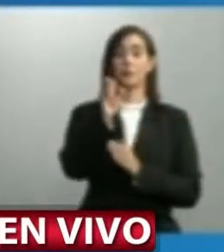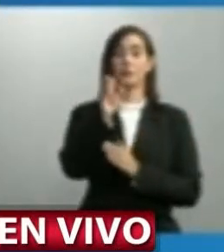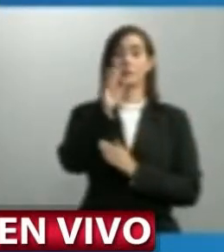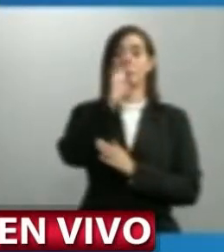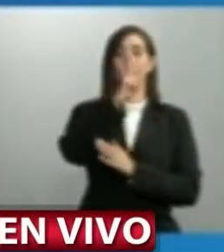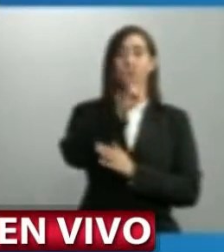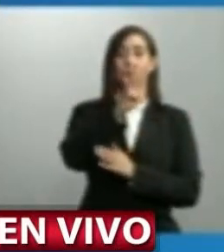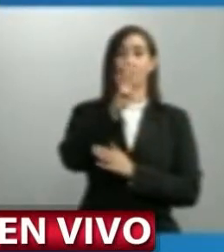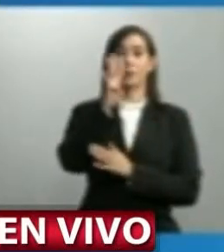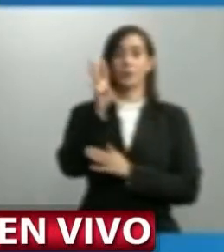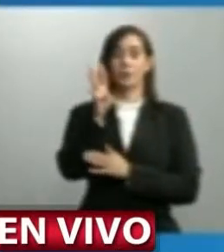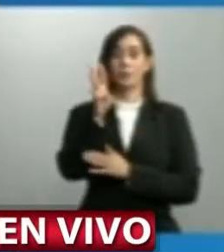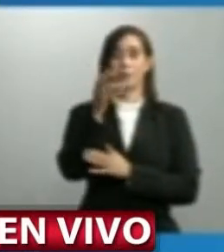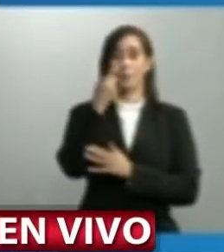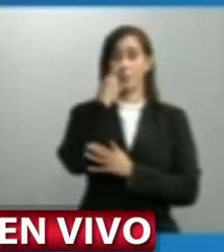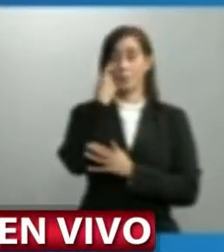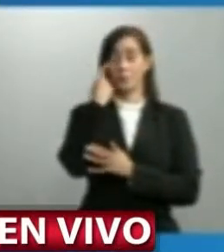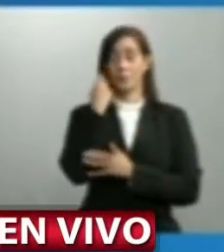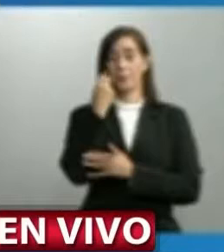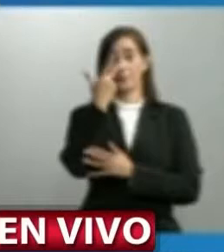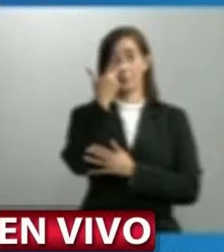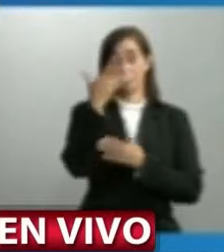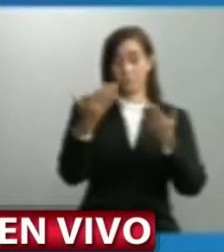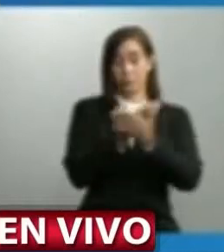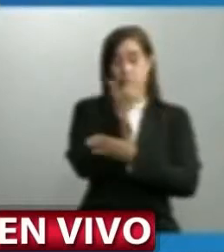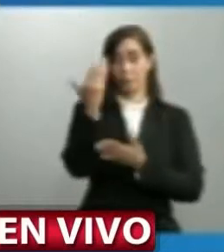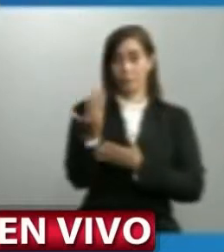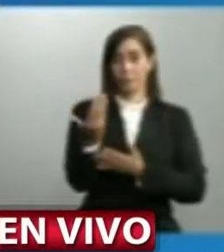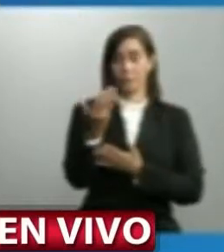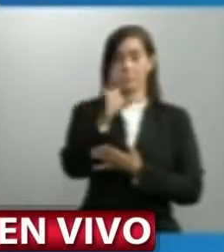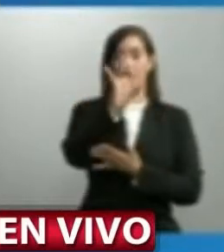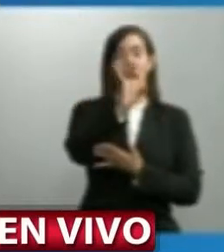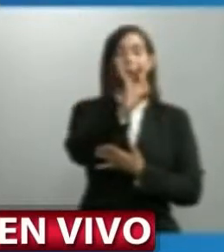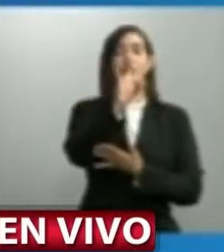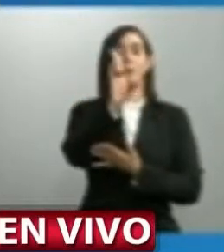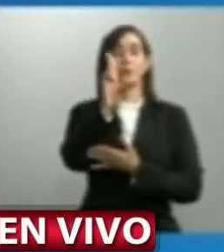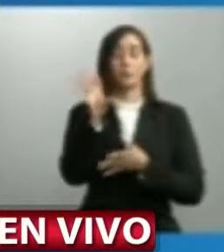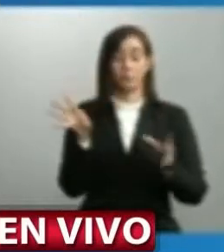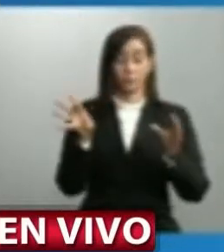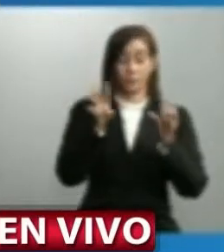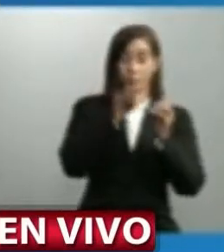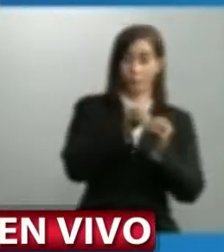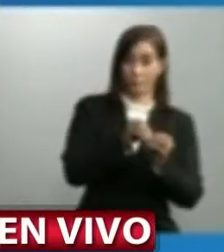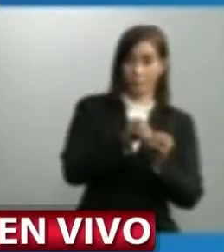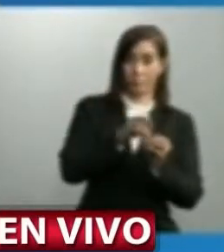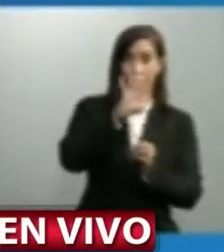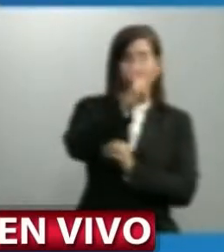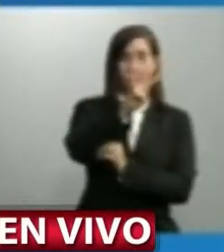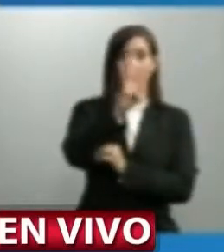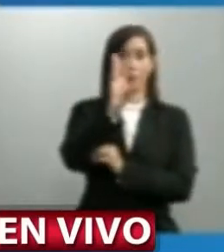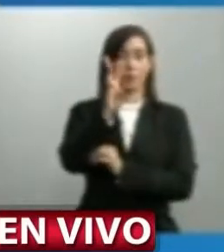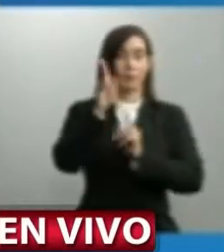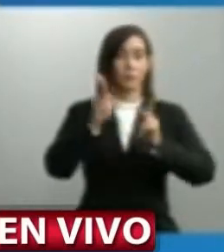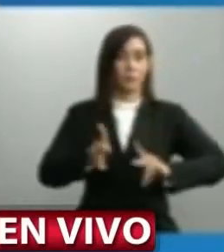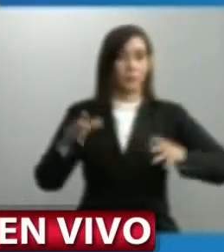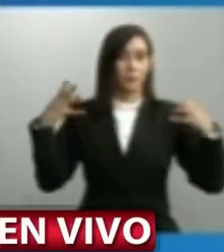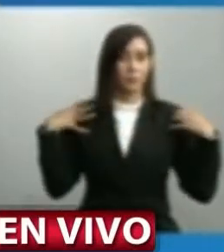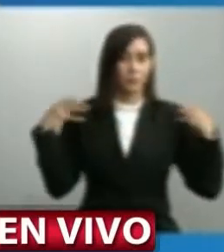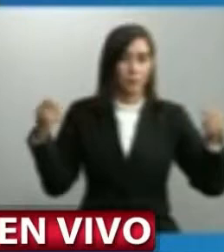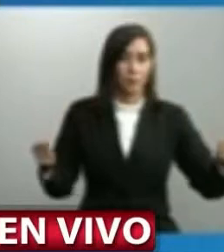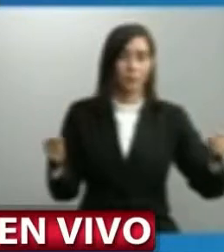realizadas, 3 nuevos casos, 87 acumulados, 46